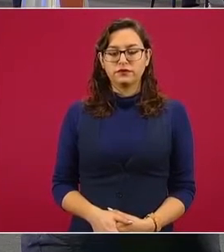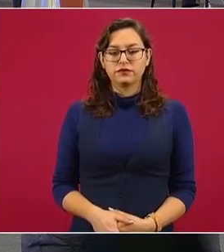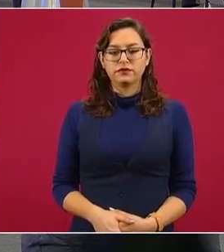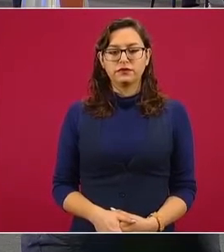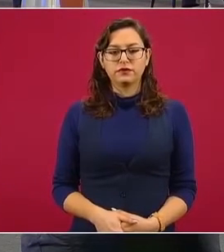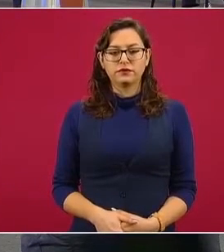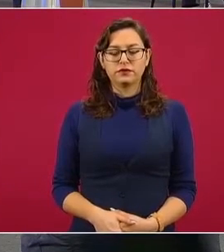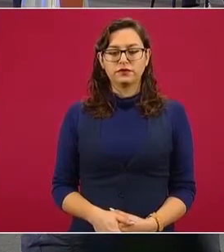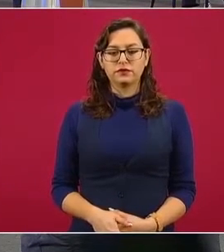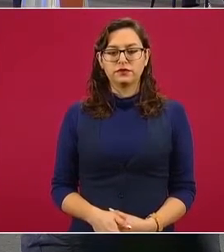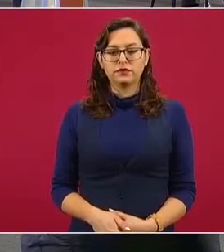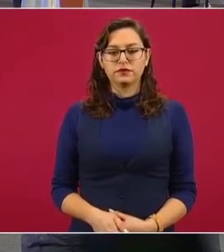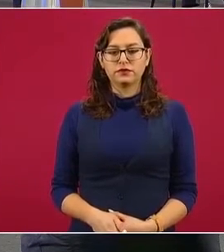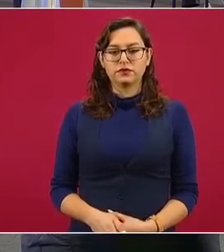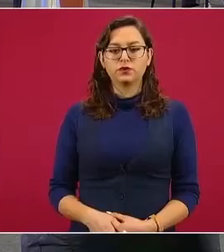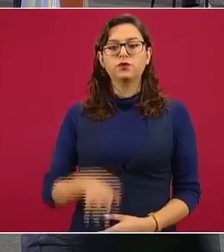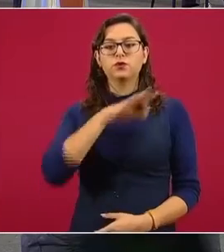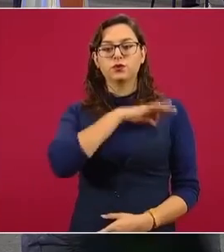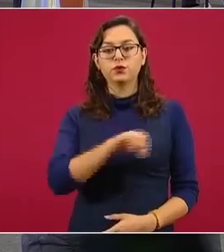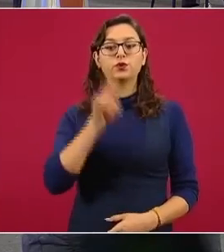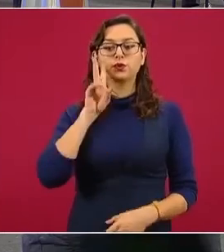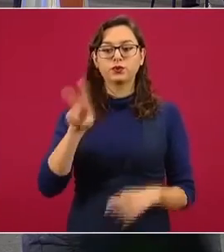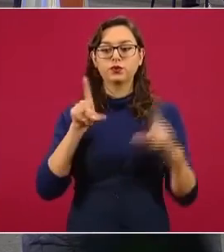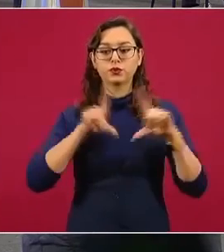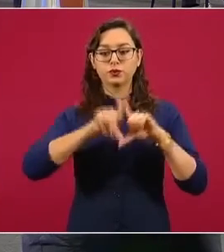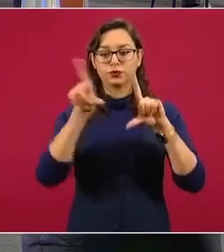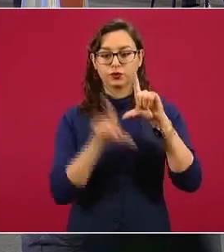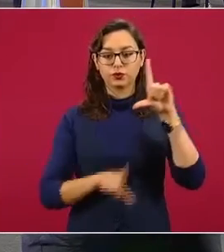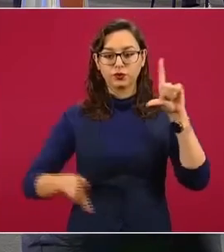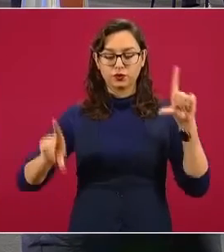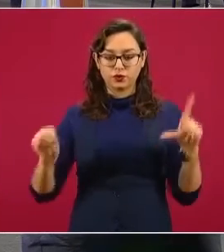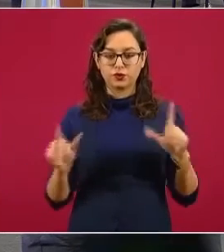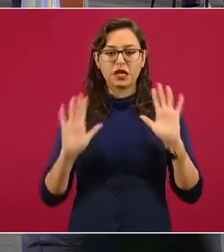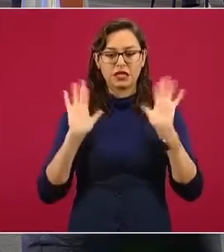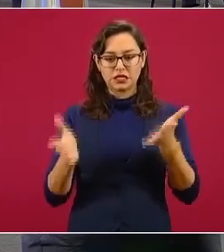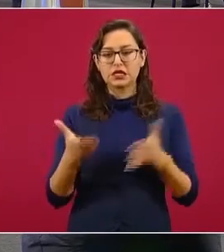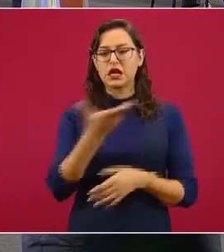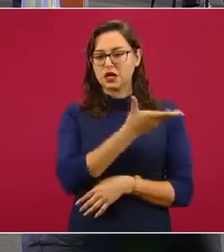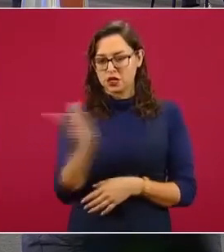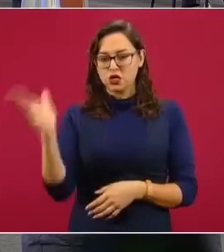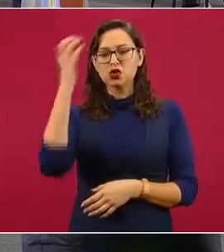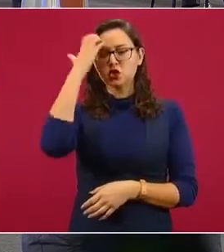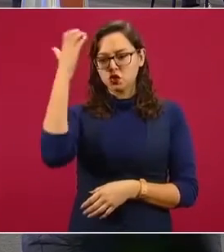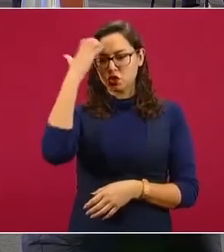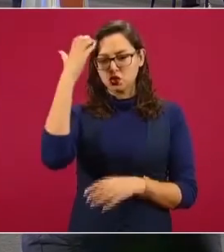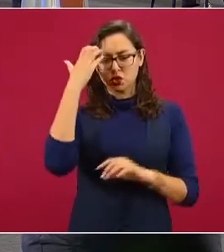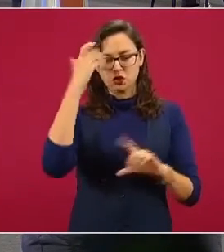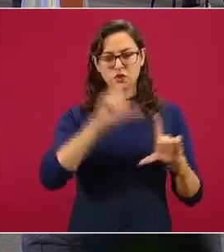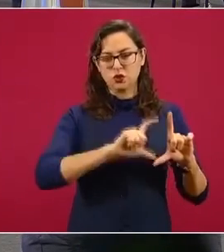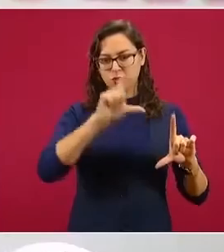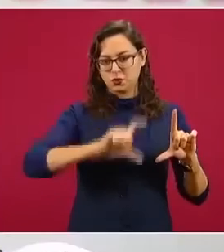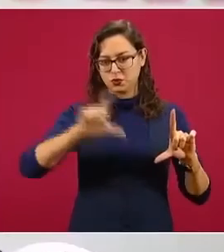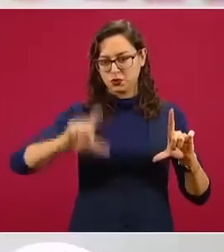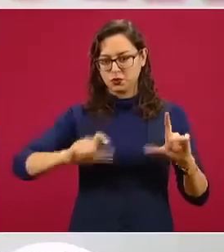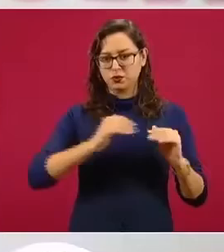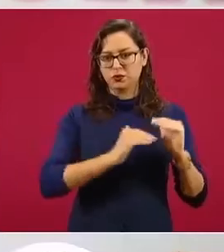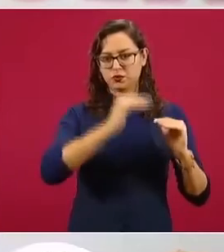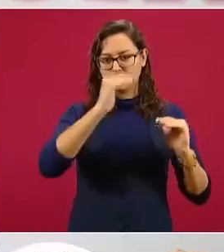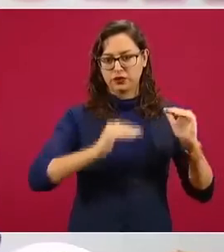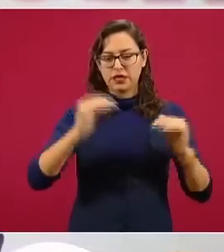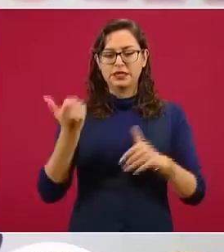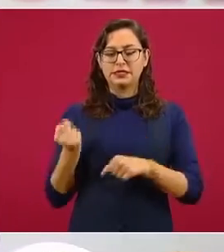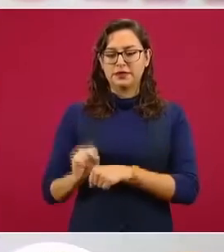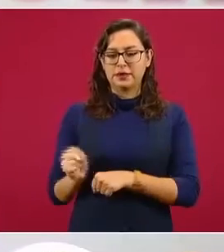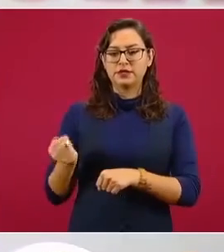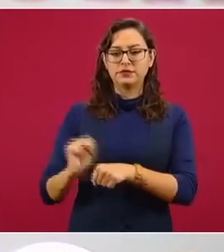Aquí tenemos el panorama nacional identificado por la ya muy conocida curva epidémica que tiene cortes de agregación